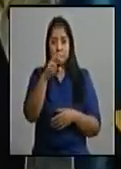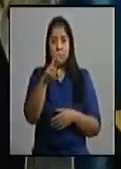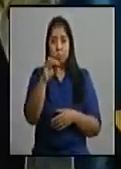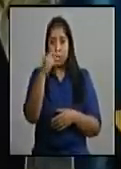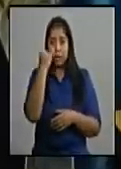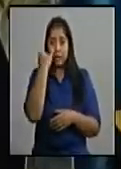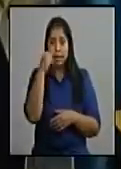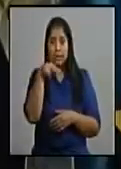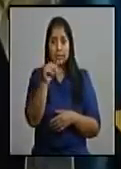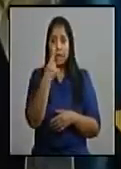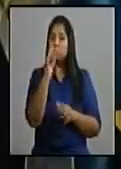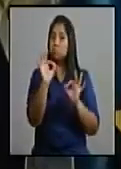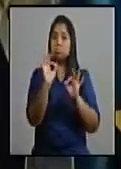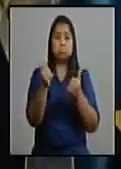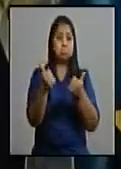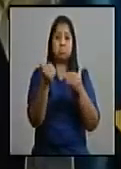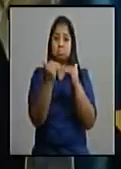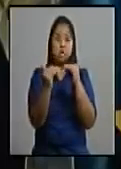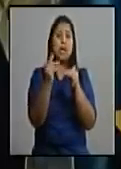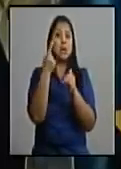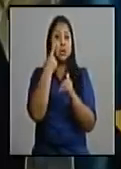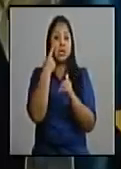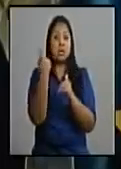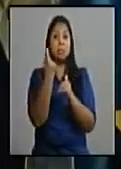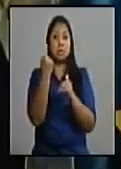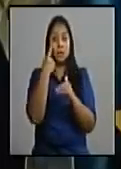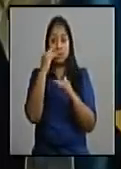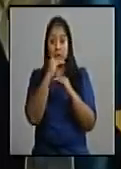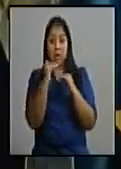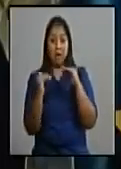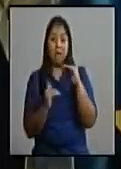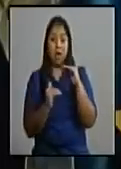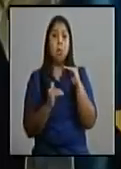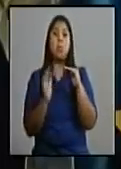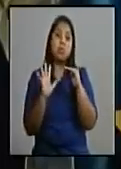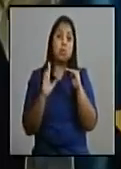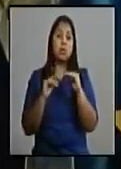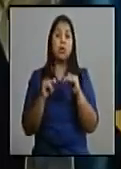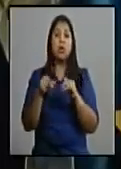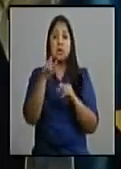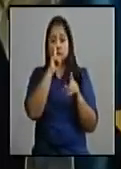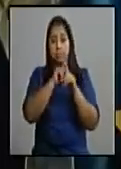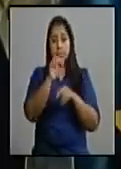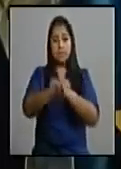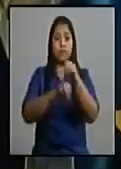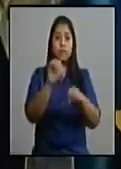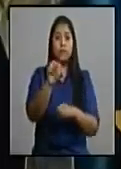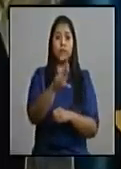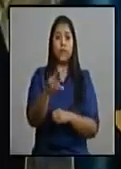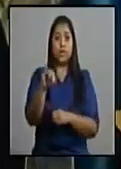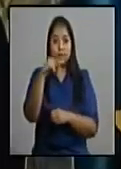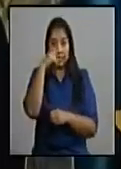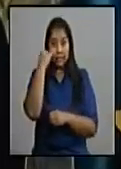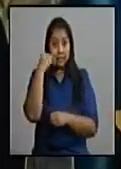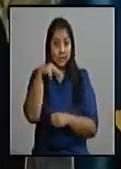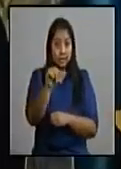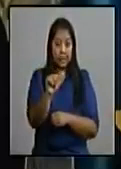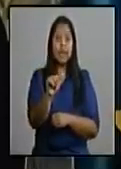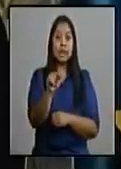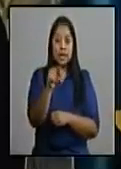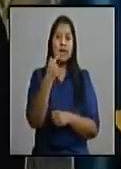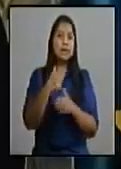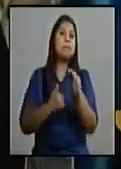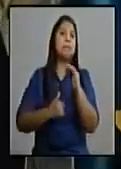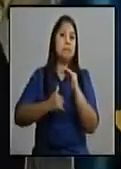eleve, está por abajo de lo necesario, y la ferritina, que es otro elemento que tiende a